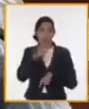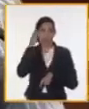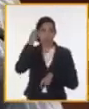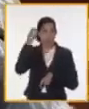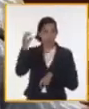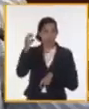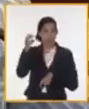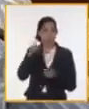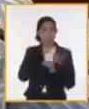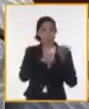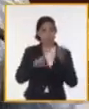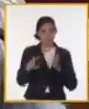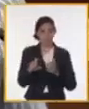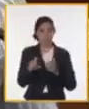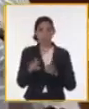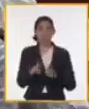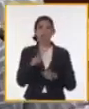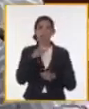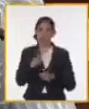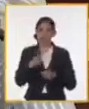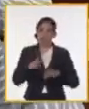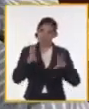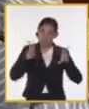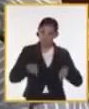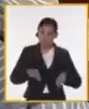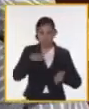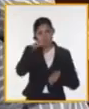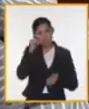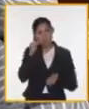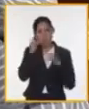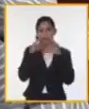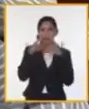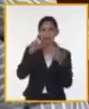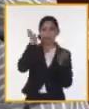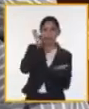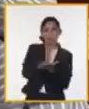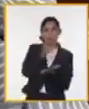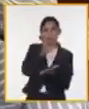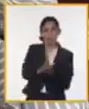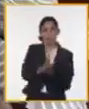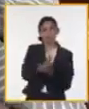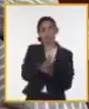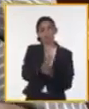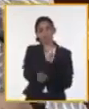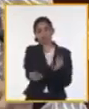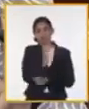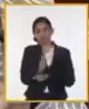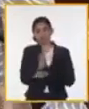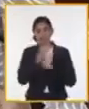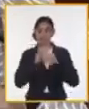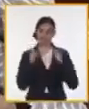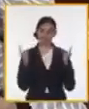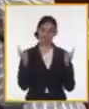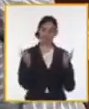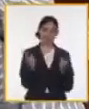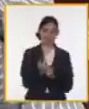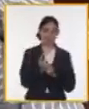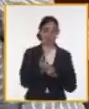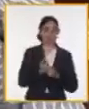es totalmente acogida por el sistema educativo cubano de manera integral. Aquí decir que en los